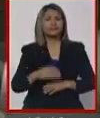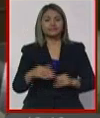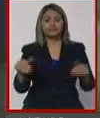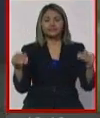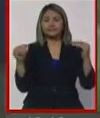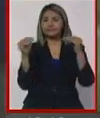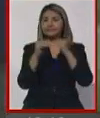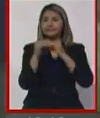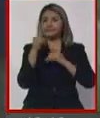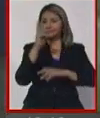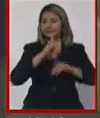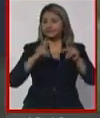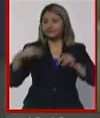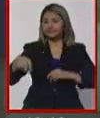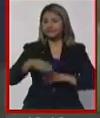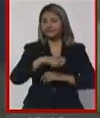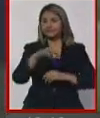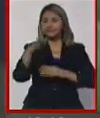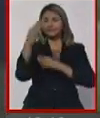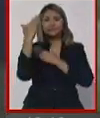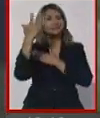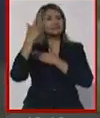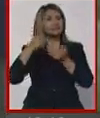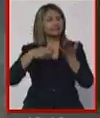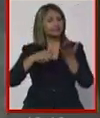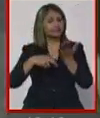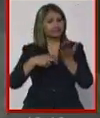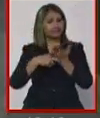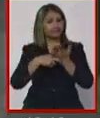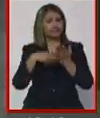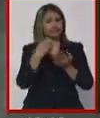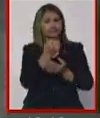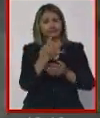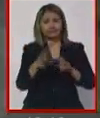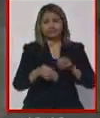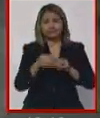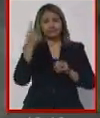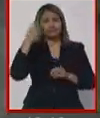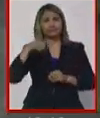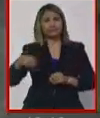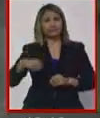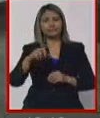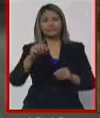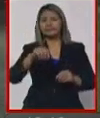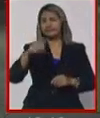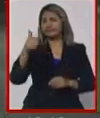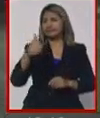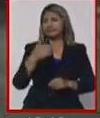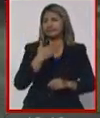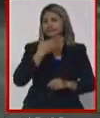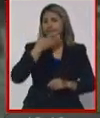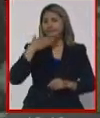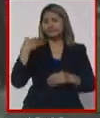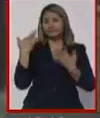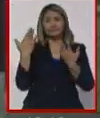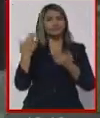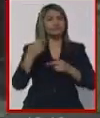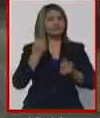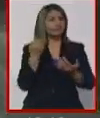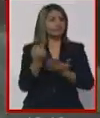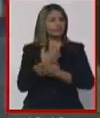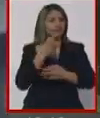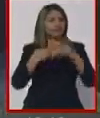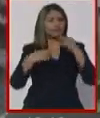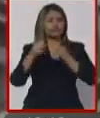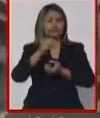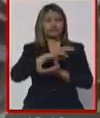por la antigua. La gente que viajaba a Santa Cruz decidió pagar más en algunos casos para viajar. Otros prefirieron esperar nuevas noticias